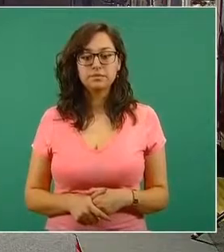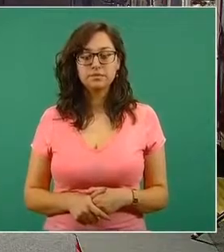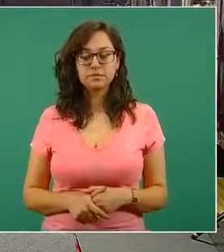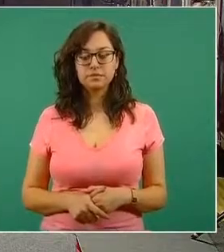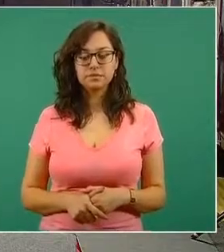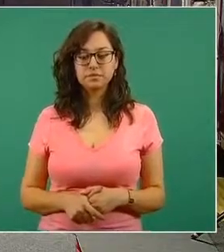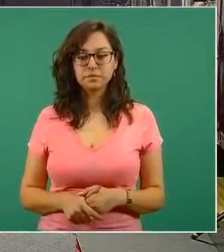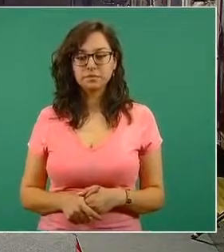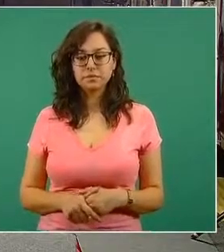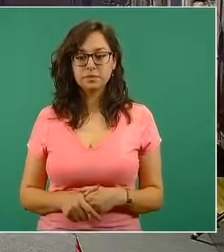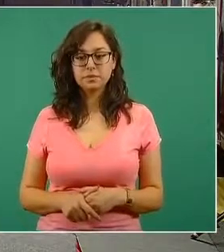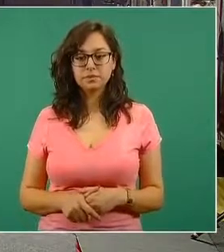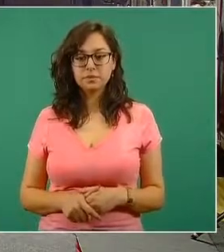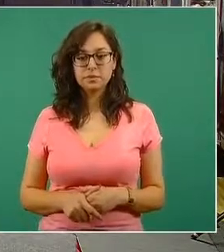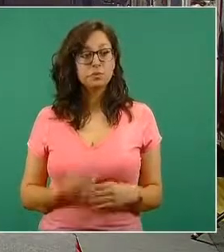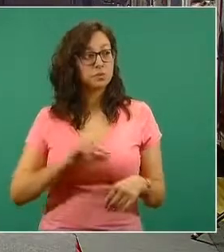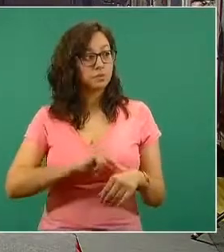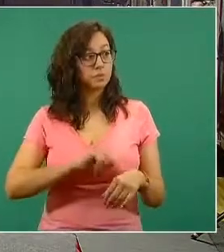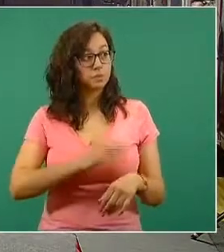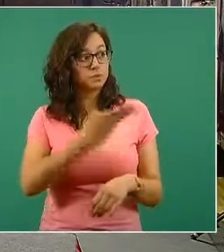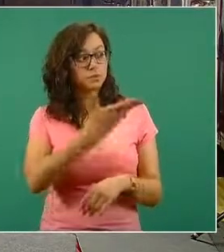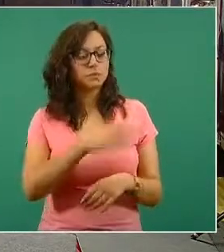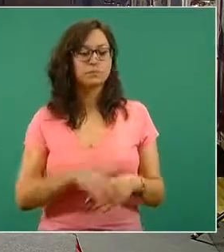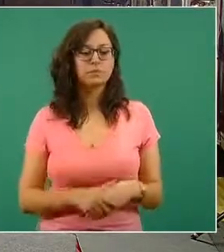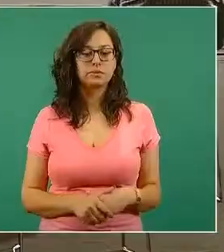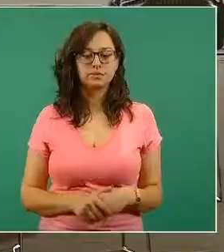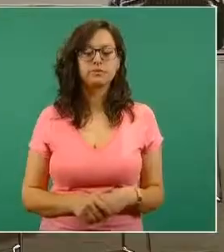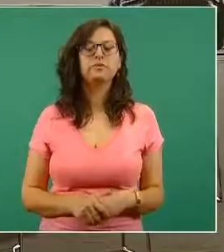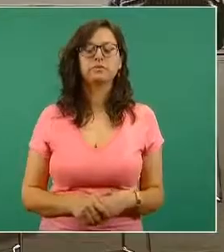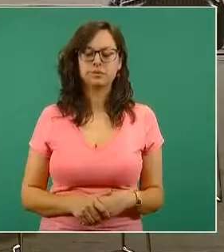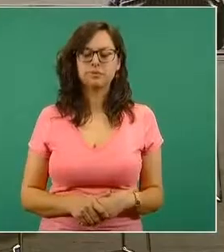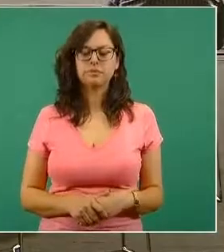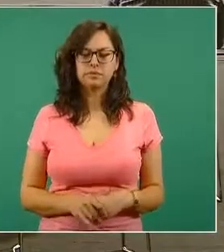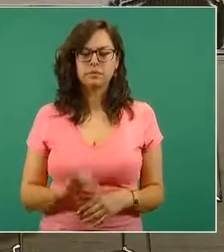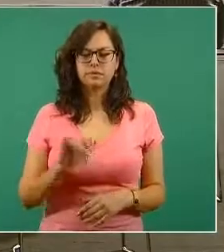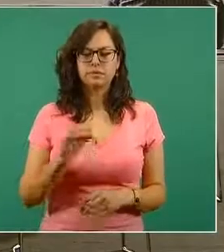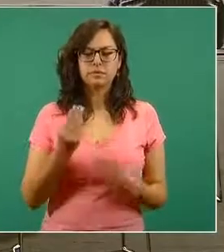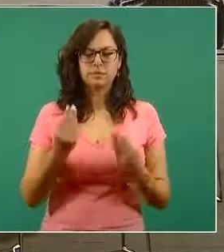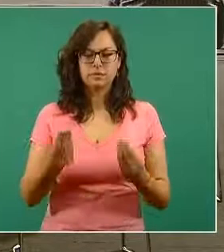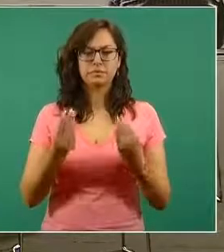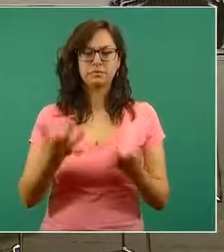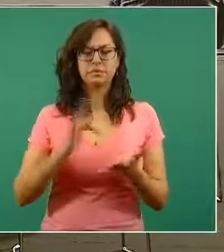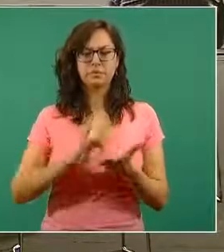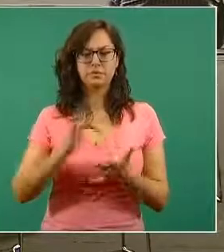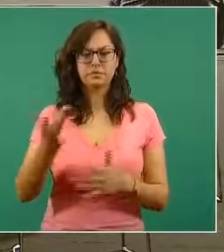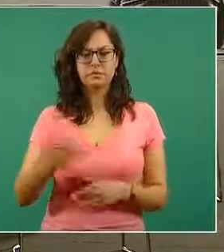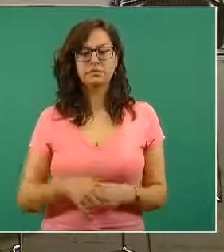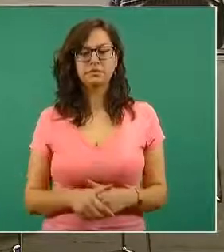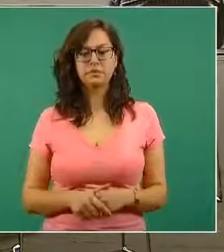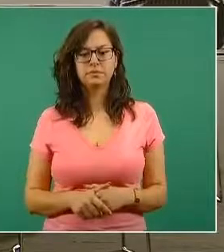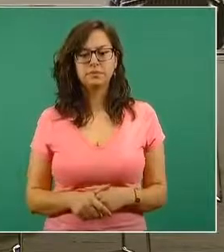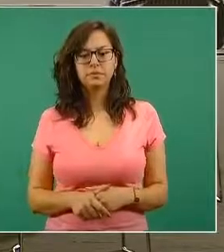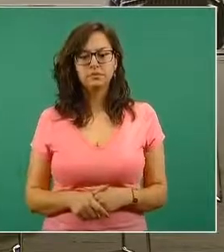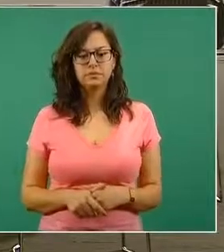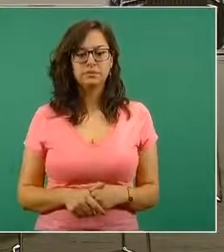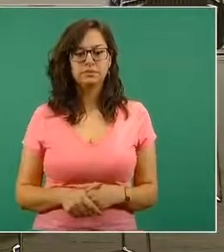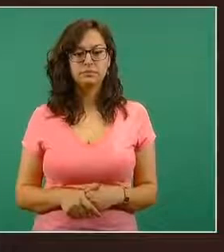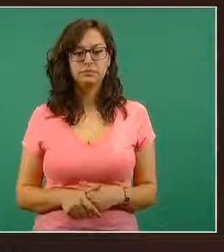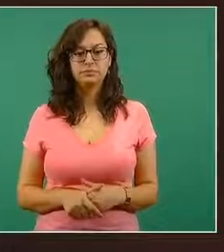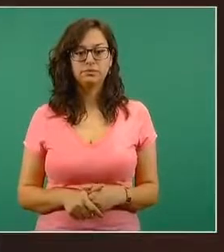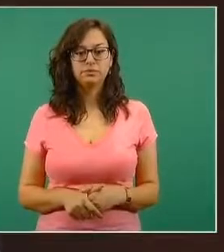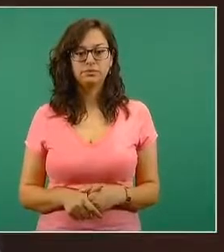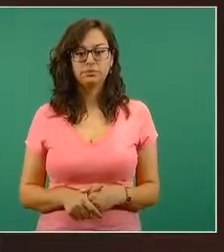Doctor Ruiz, no sé si quiera mencionar. Sí. Muchas gracias. Sí, sí, en efecto, ha habido